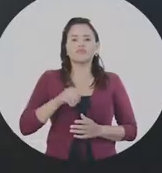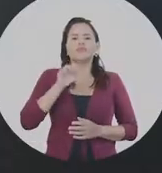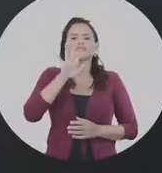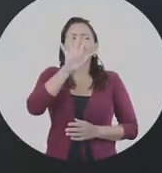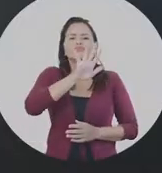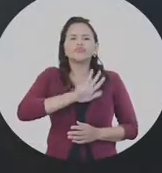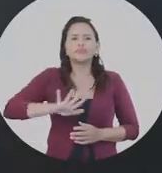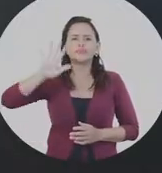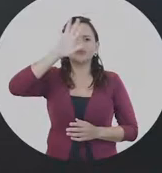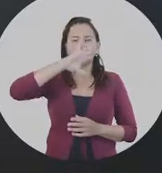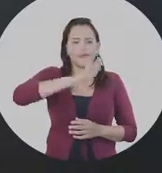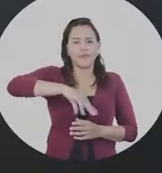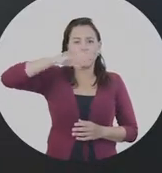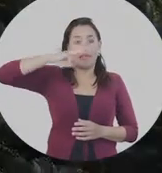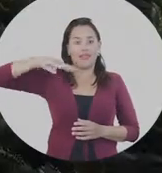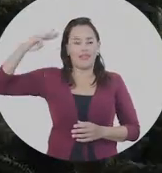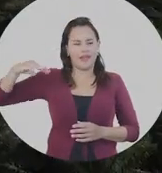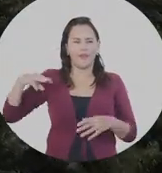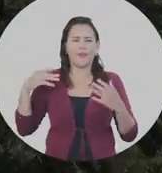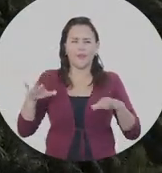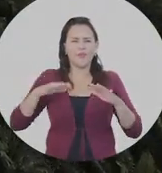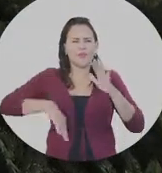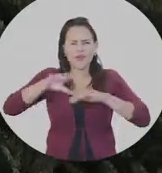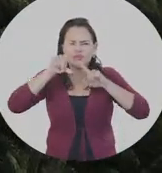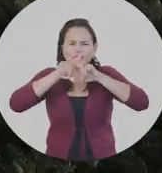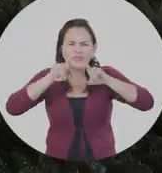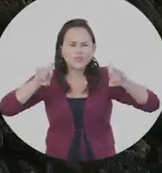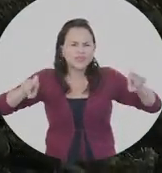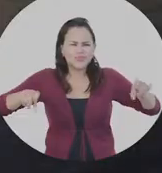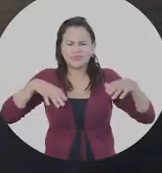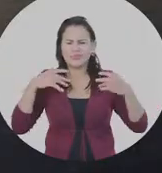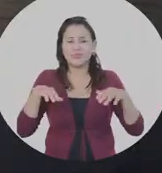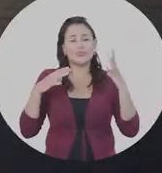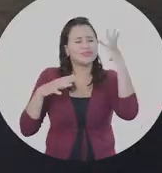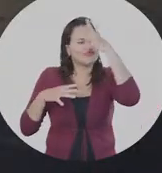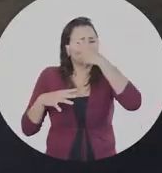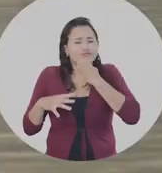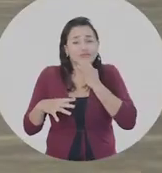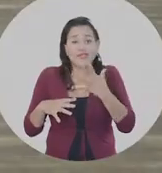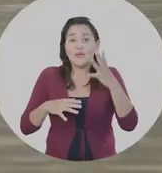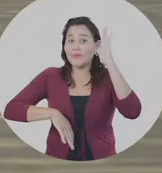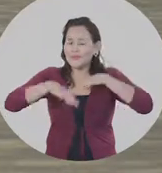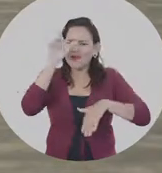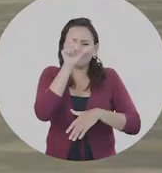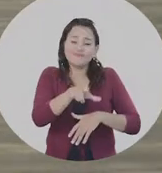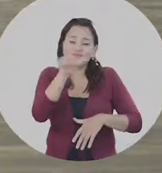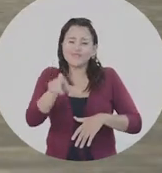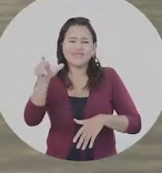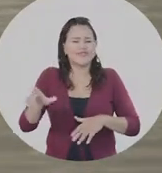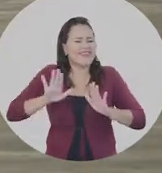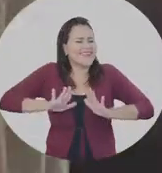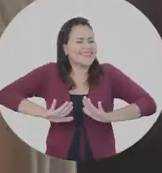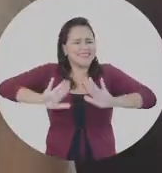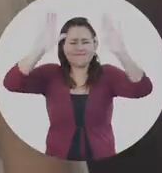El departamento del Magdalena es un territorio inmensamente rico. Su principal activo es su gente, esa